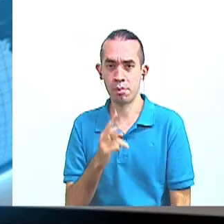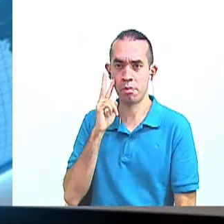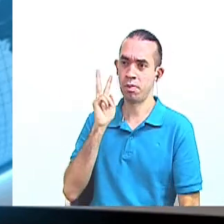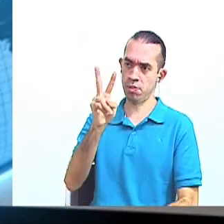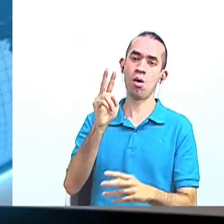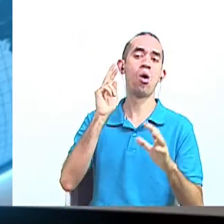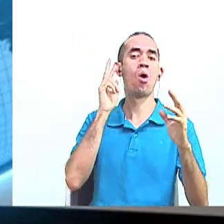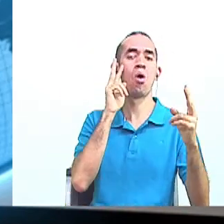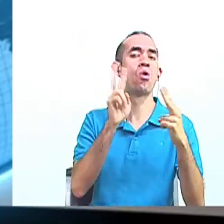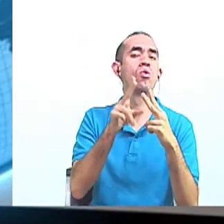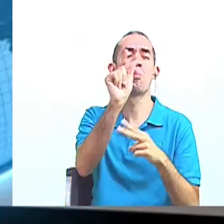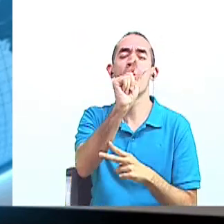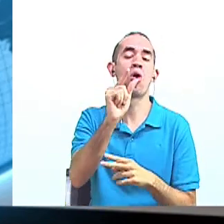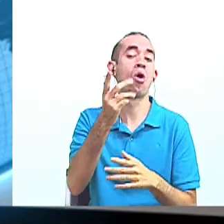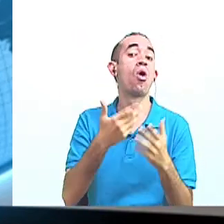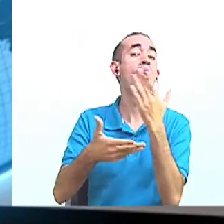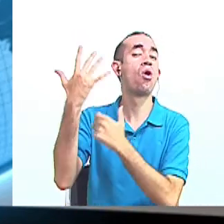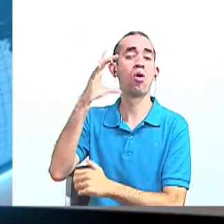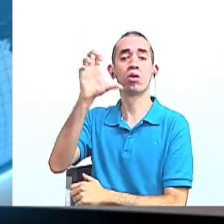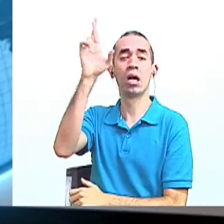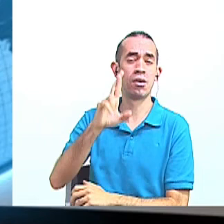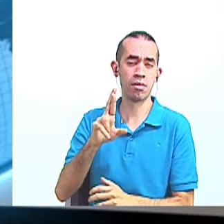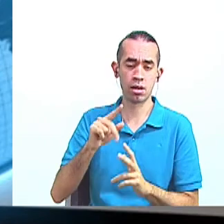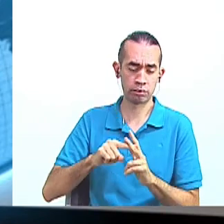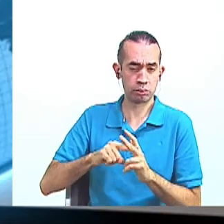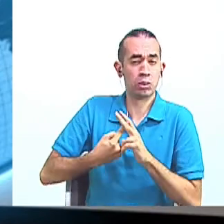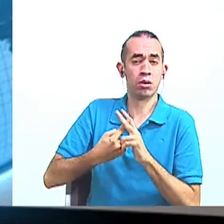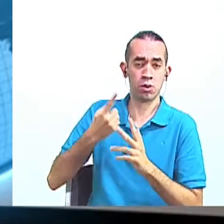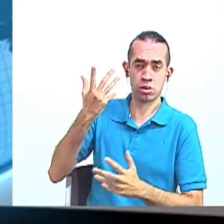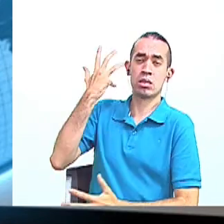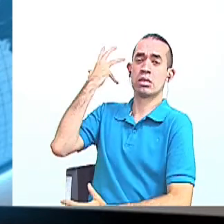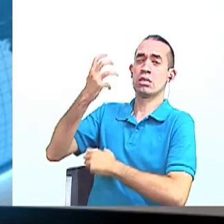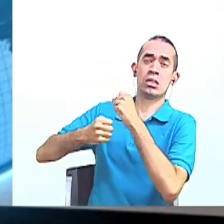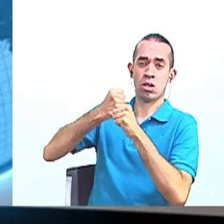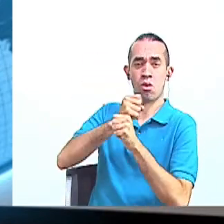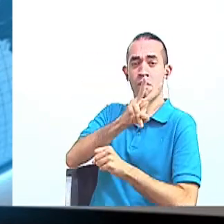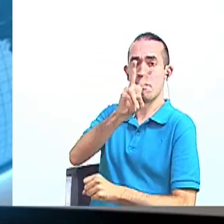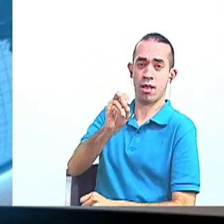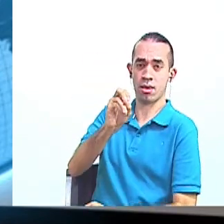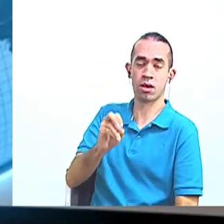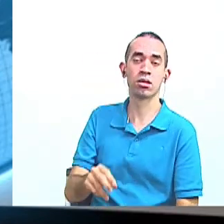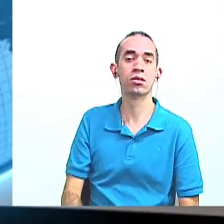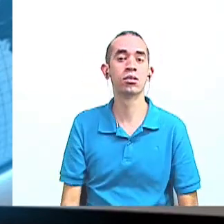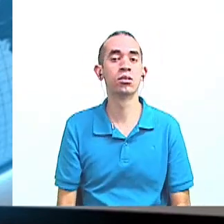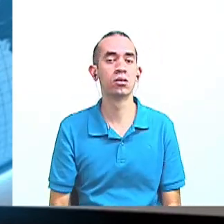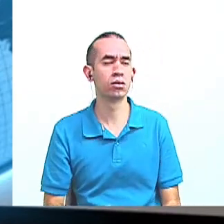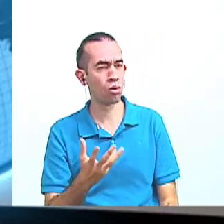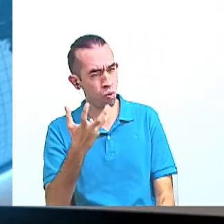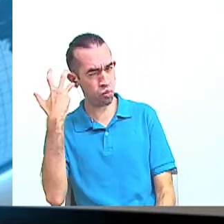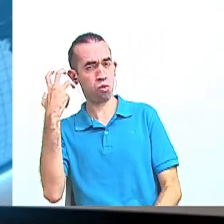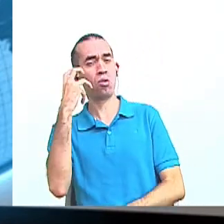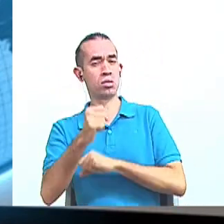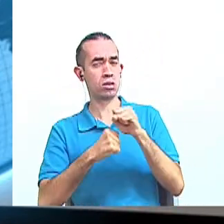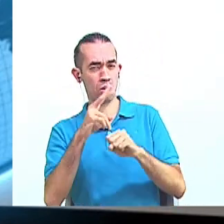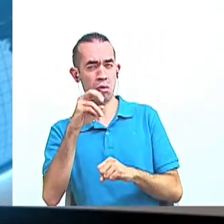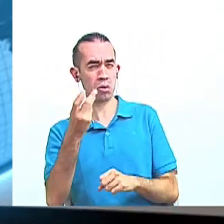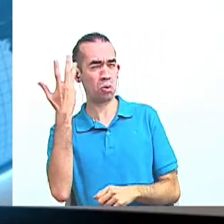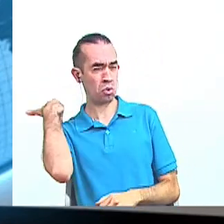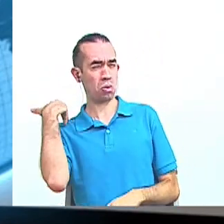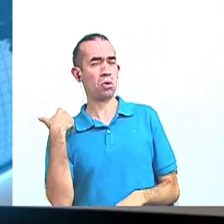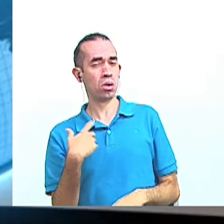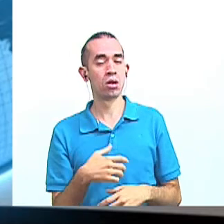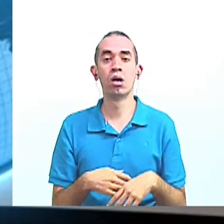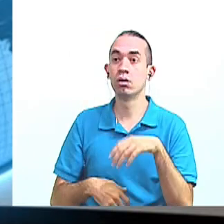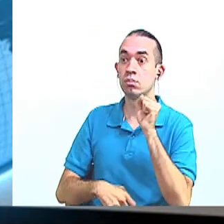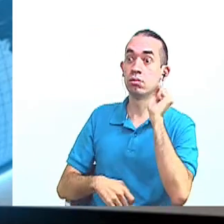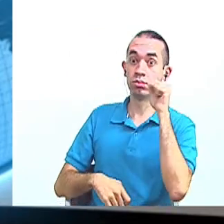conocer un poco de la Costa Rica de principios del siglo XX. El siglo XX, eso hace mucho Sí, tiempo. fue